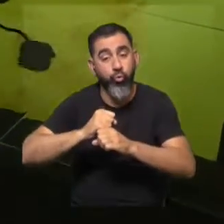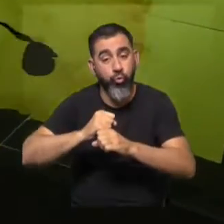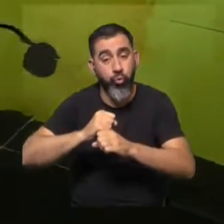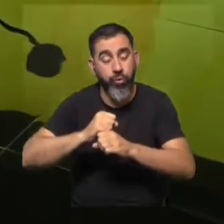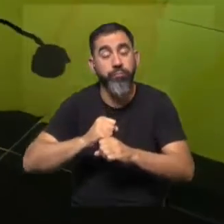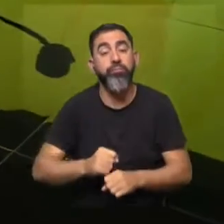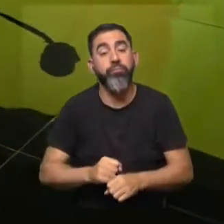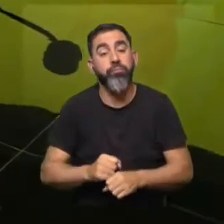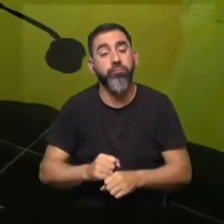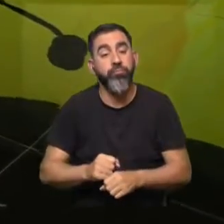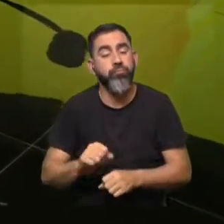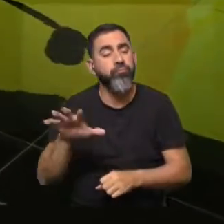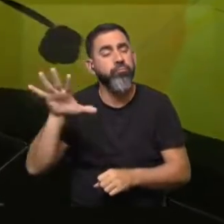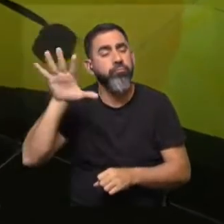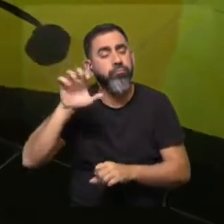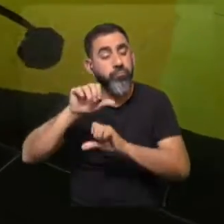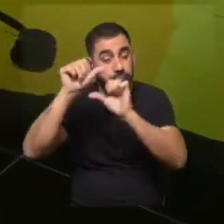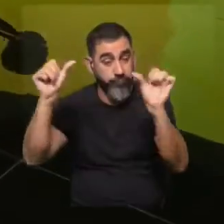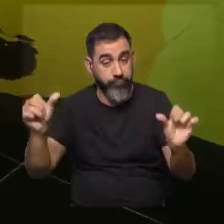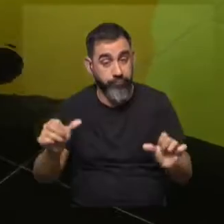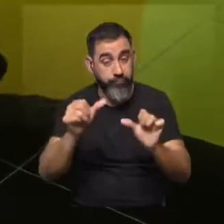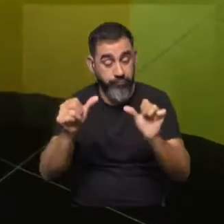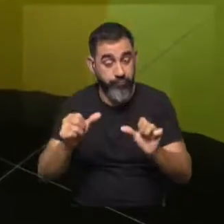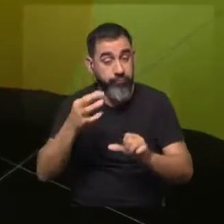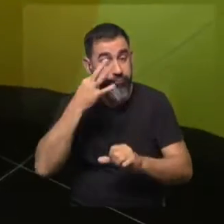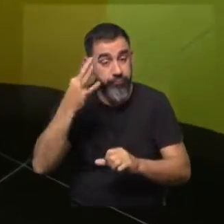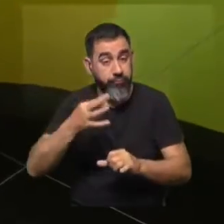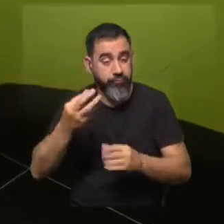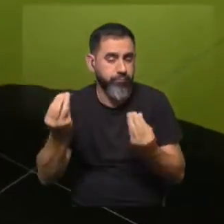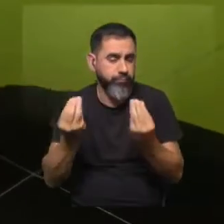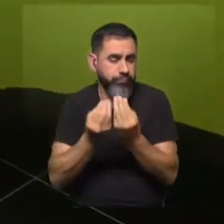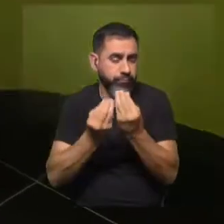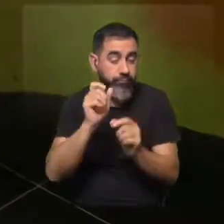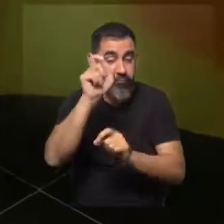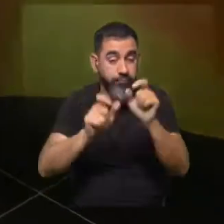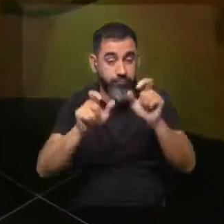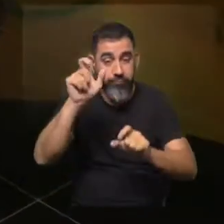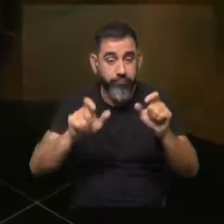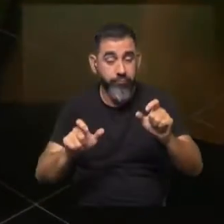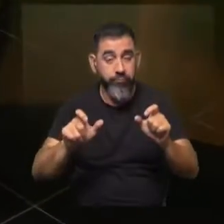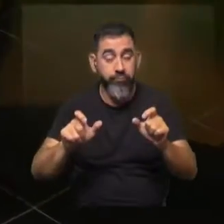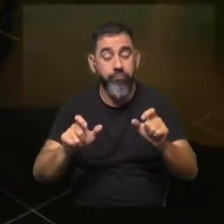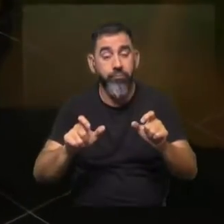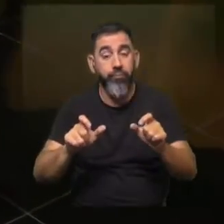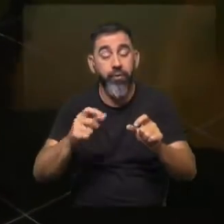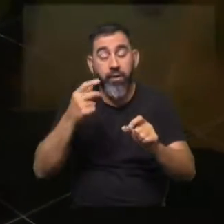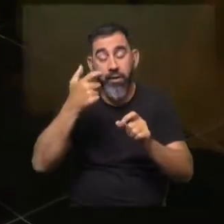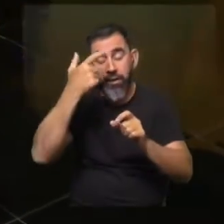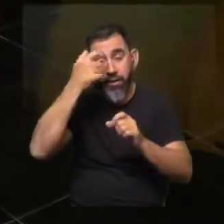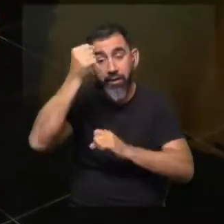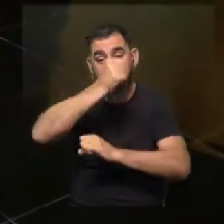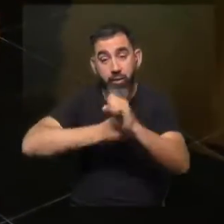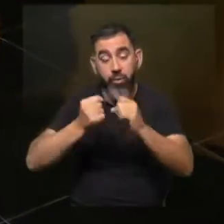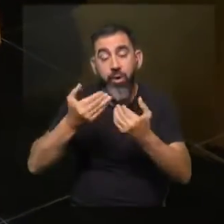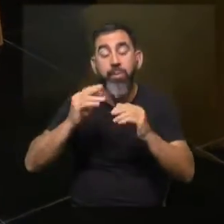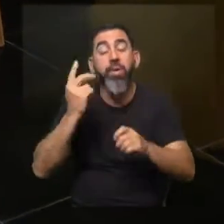las cosas que escuchamos durante la actividad es que en realidad, como mucha gente del área de enología, de enología y biotecnología, arrancaste